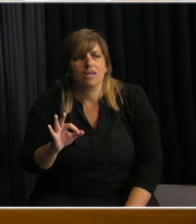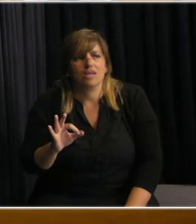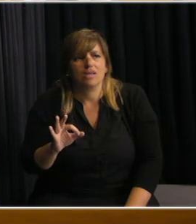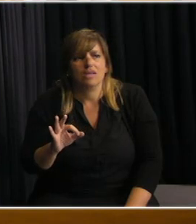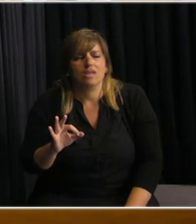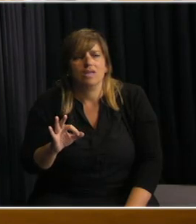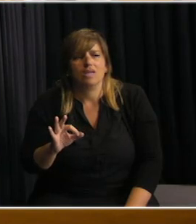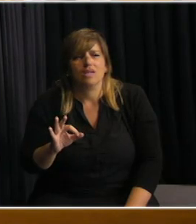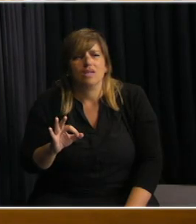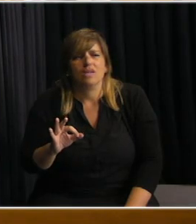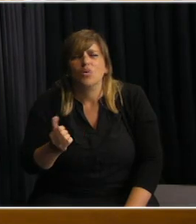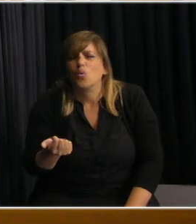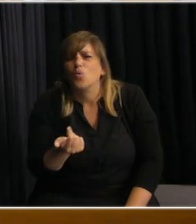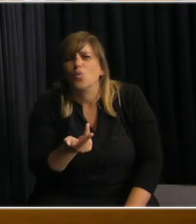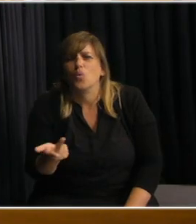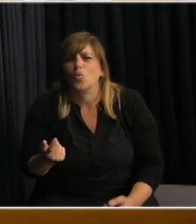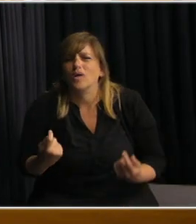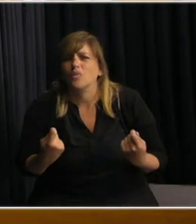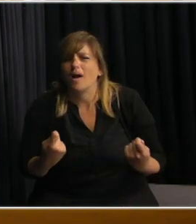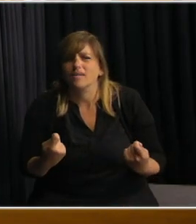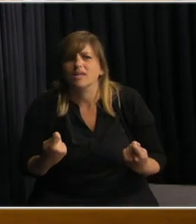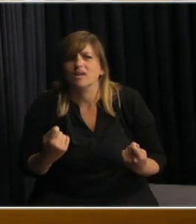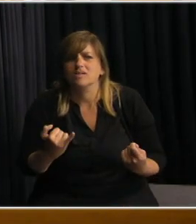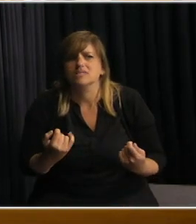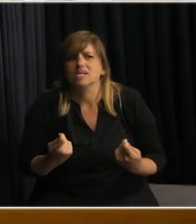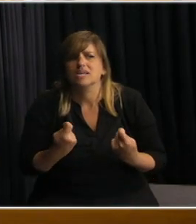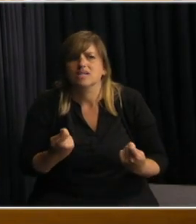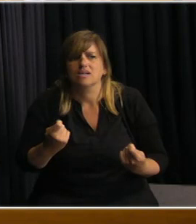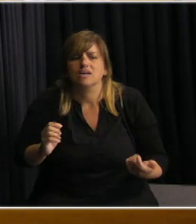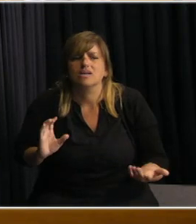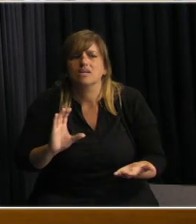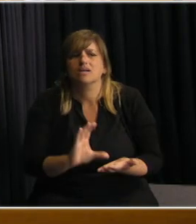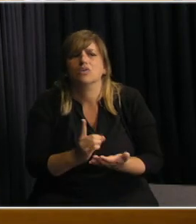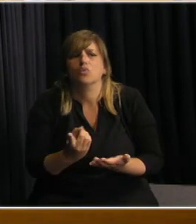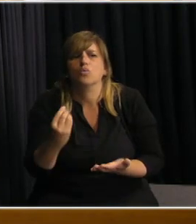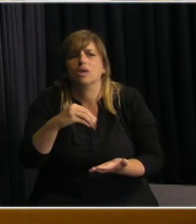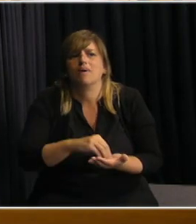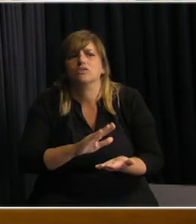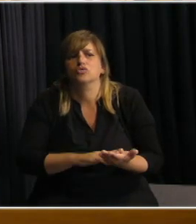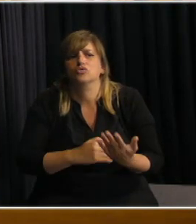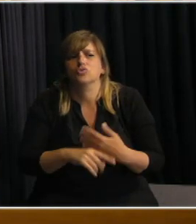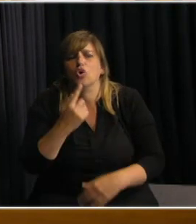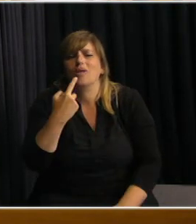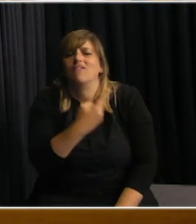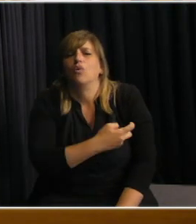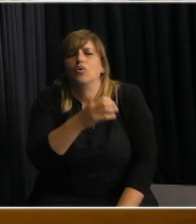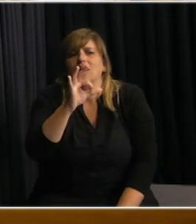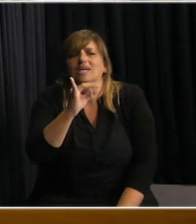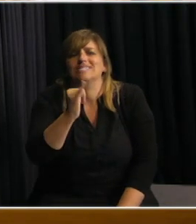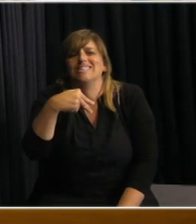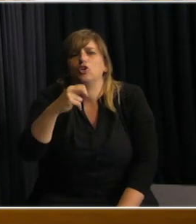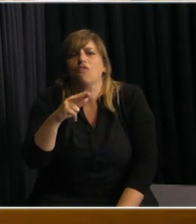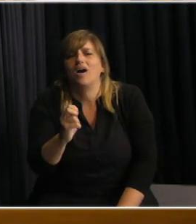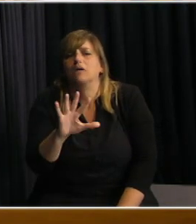¿Reitero? No, lo de cuánto se va a gastar. Exacto, de dónde sale la inversión. Y si me permite una más, en cuanto a la vacuna Sinovac, se habla de una efectividad